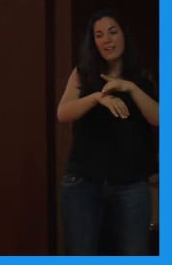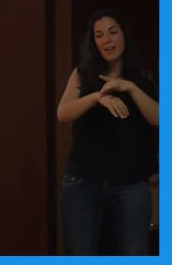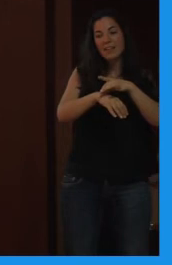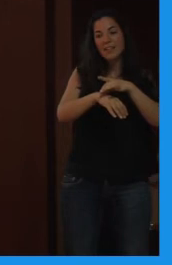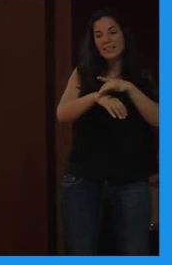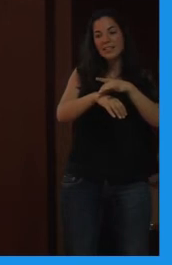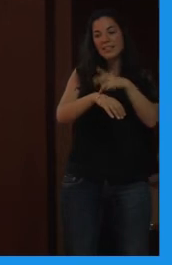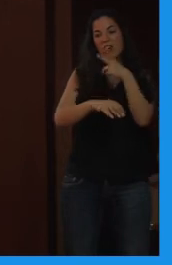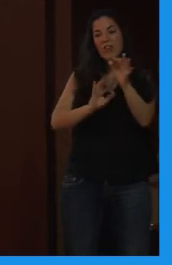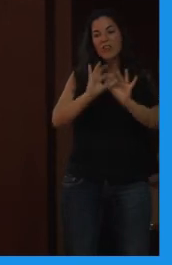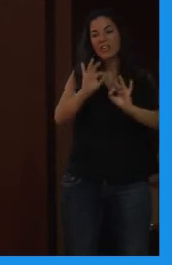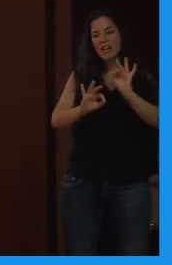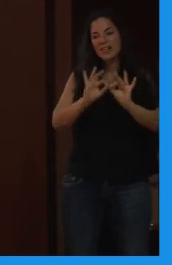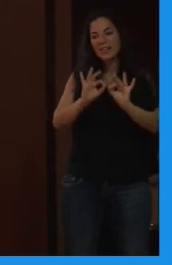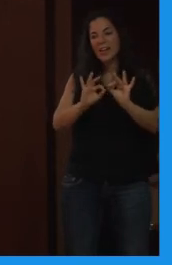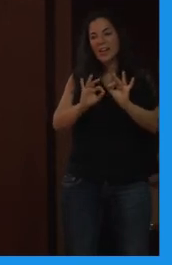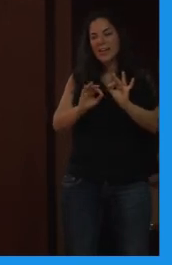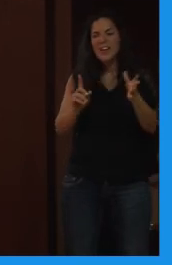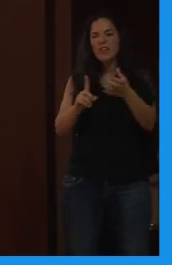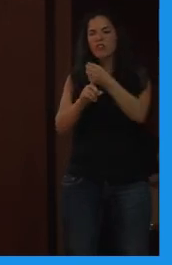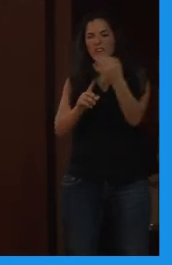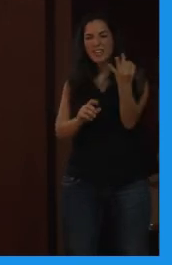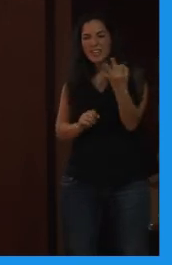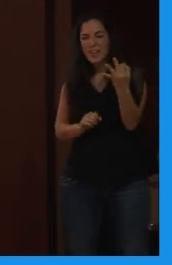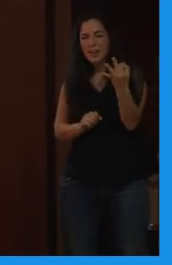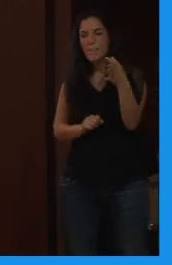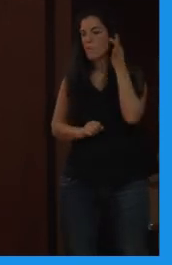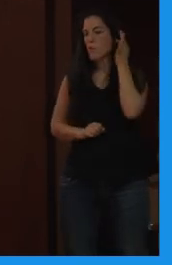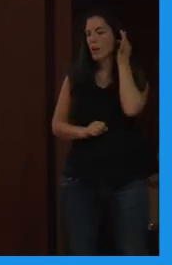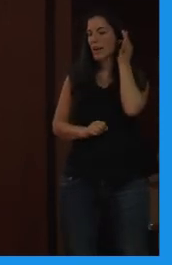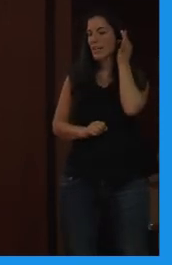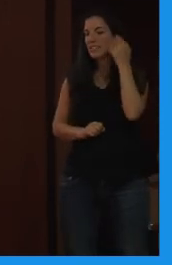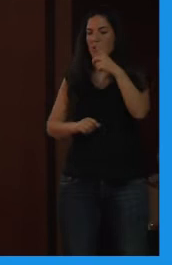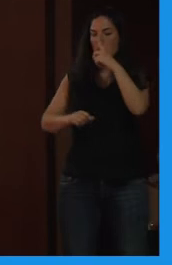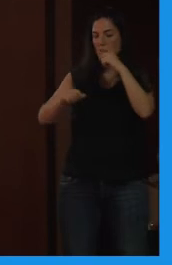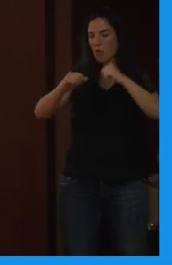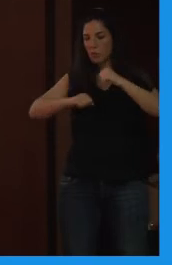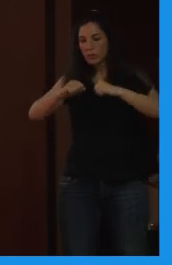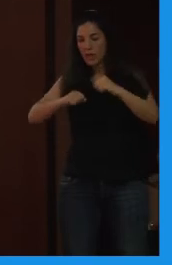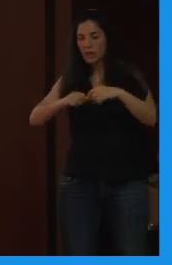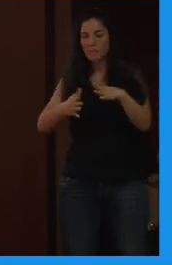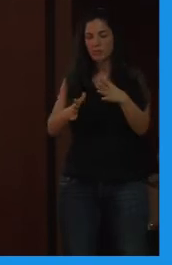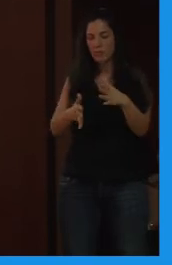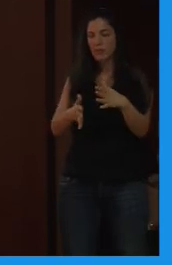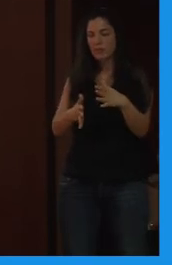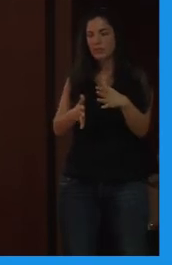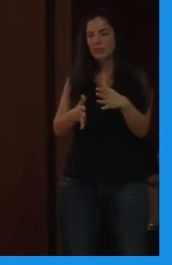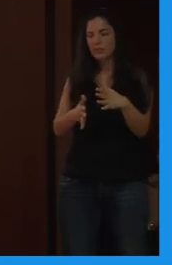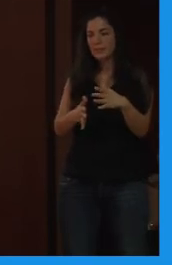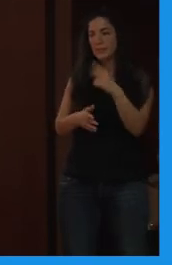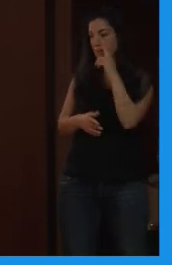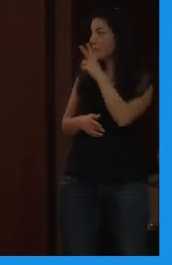encontró en la mayoría de mujeres de edad media, mirar el hipotiroidismo primario que encontró, en